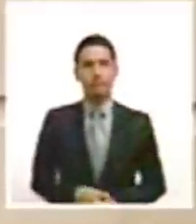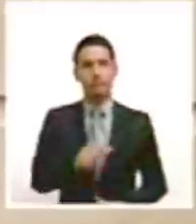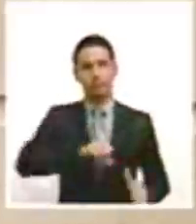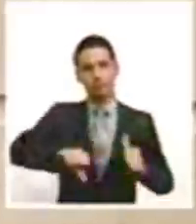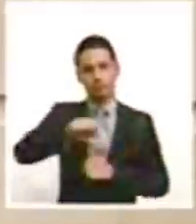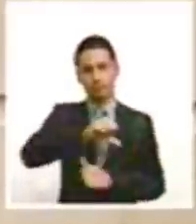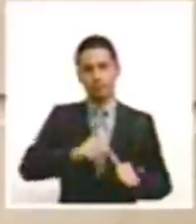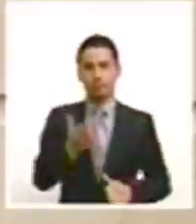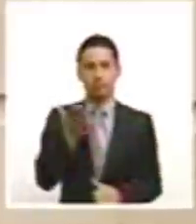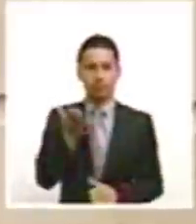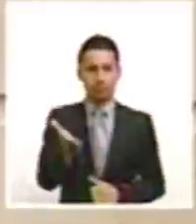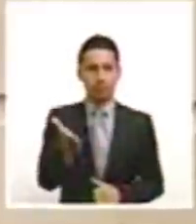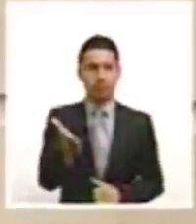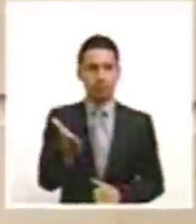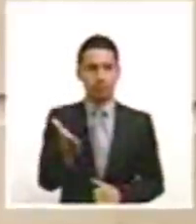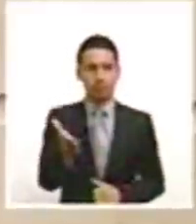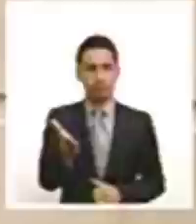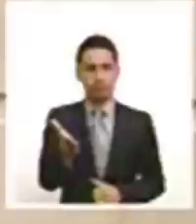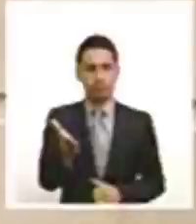la palabra el senador Camilo.